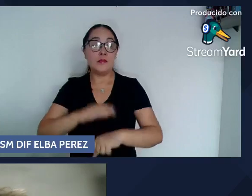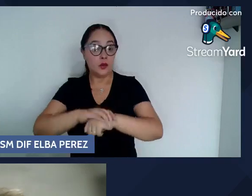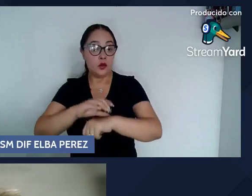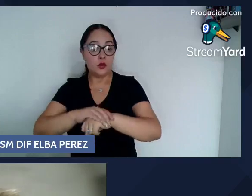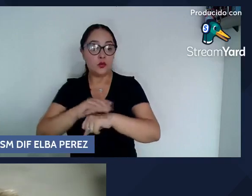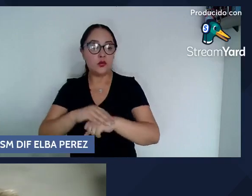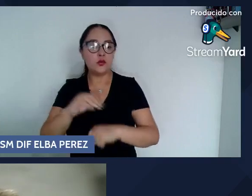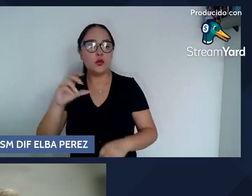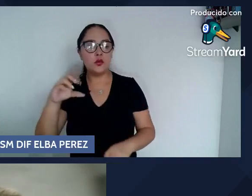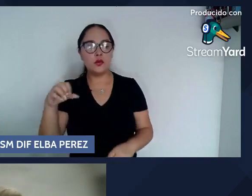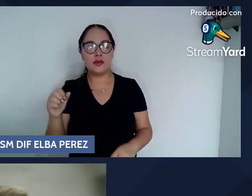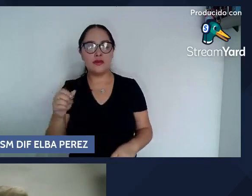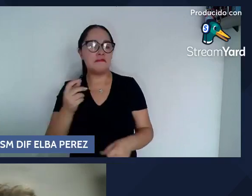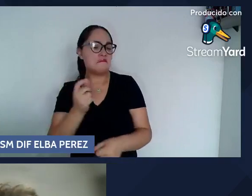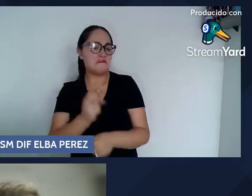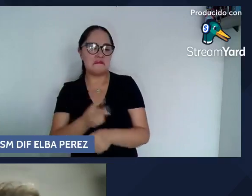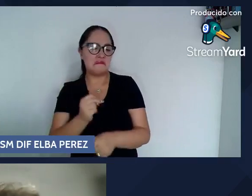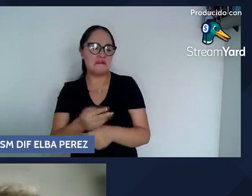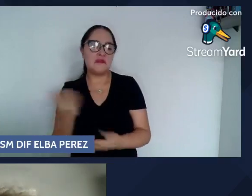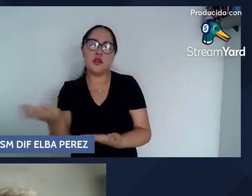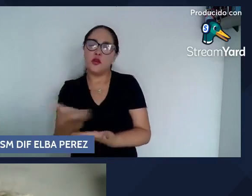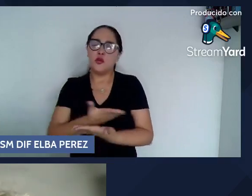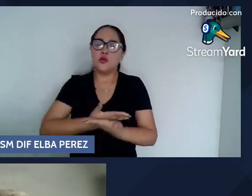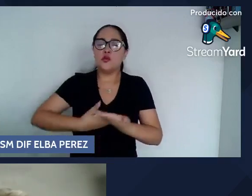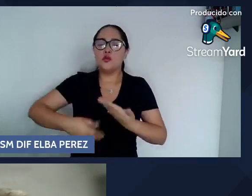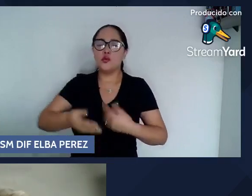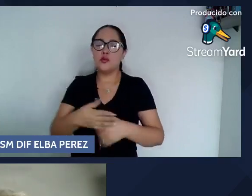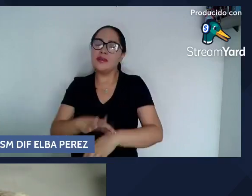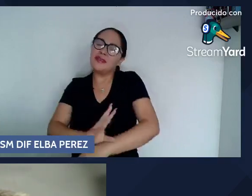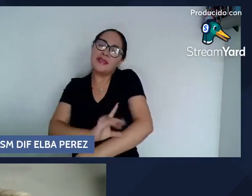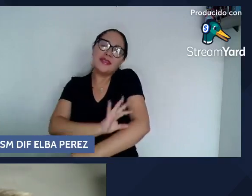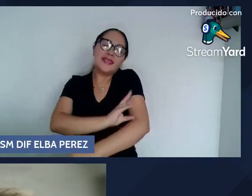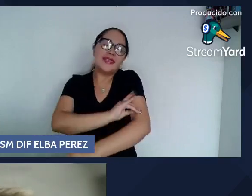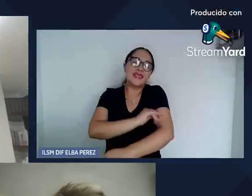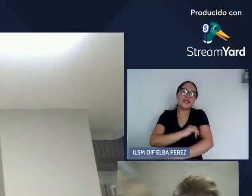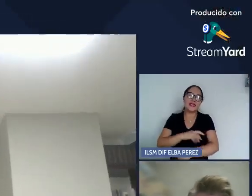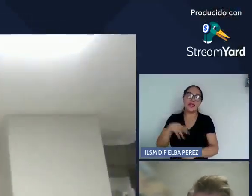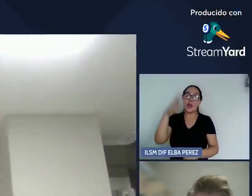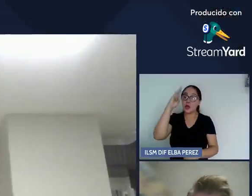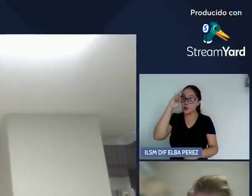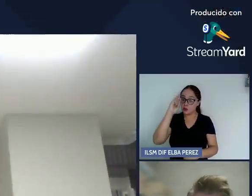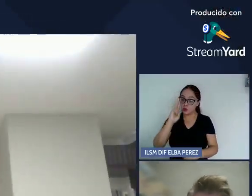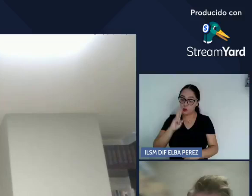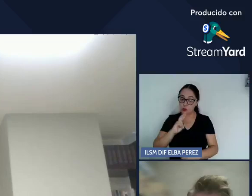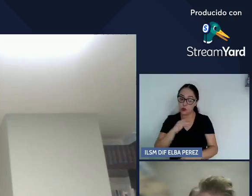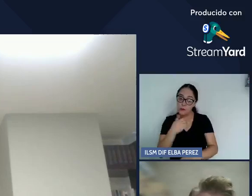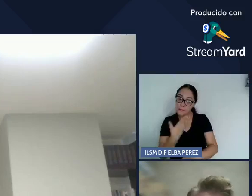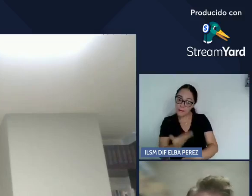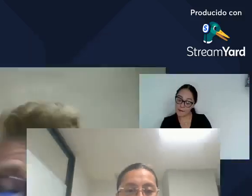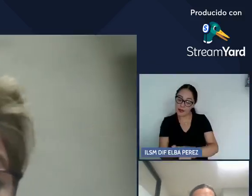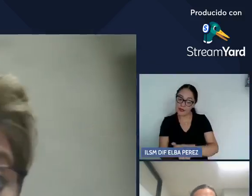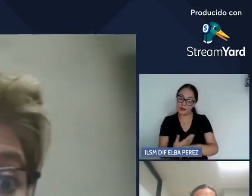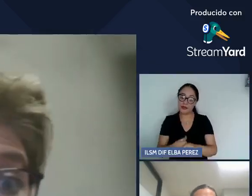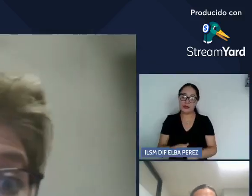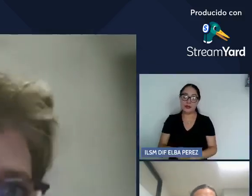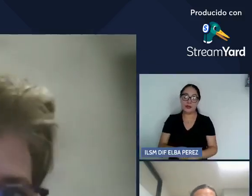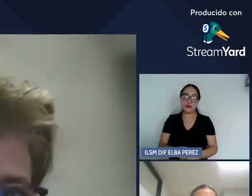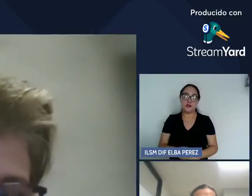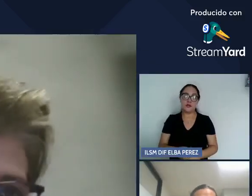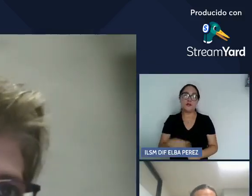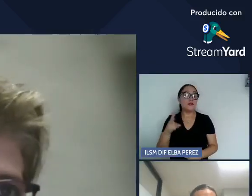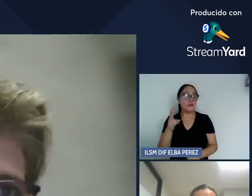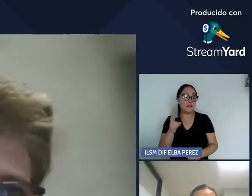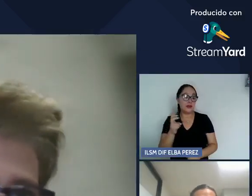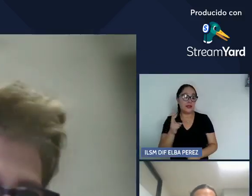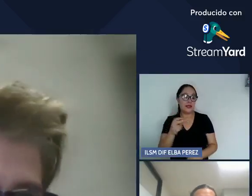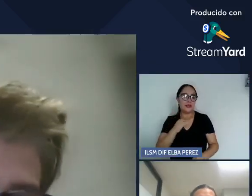emoción, la responsabilidad y el gran reto que tenemos con los procesos